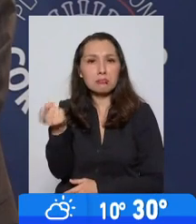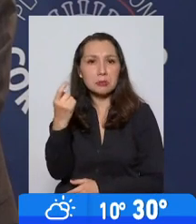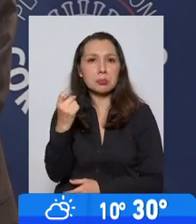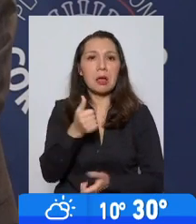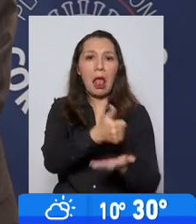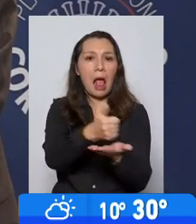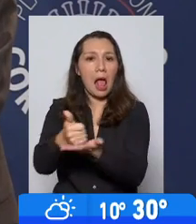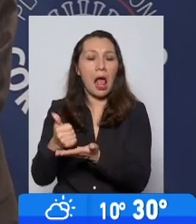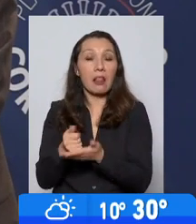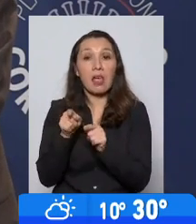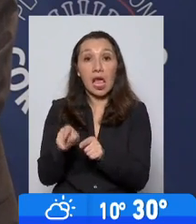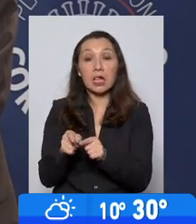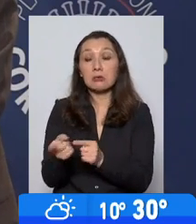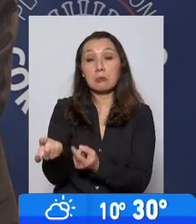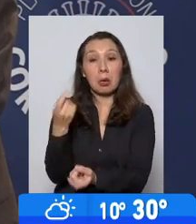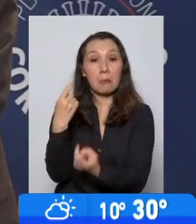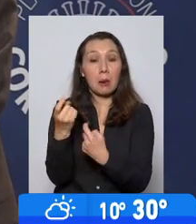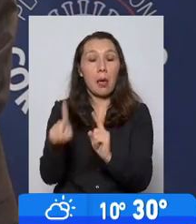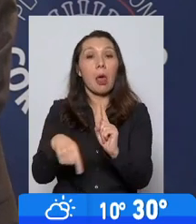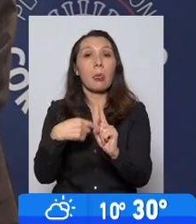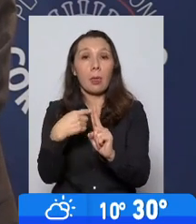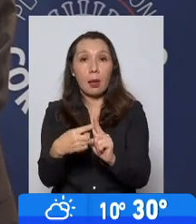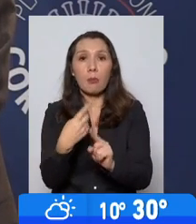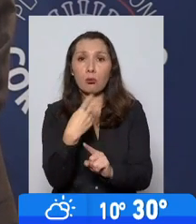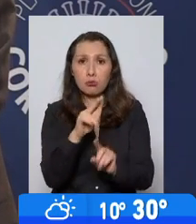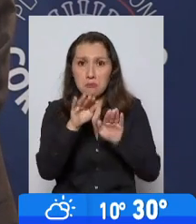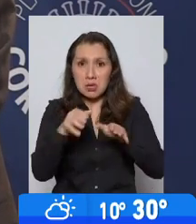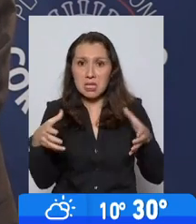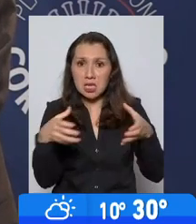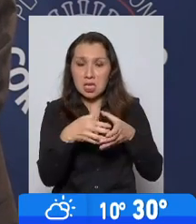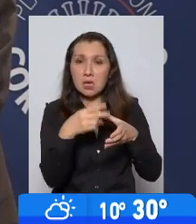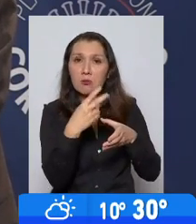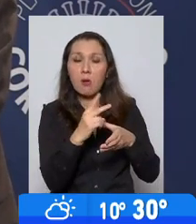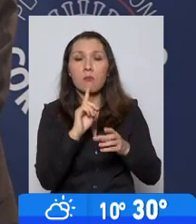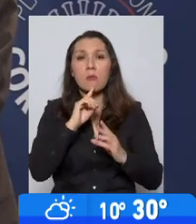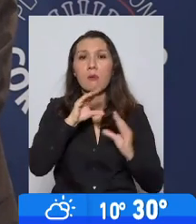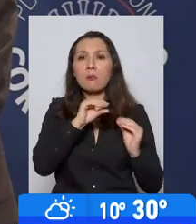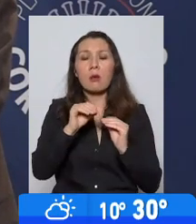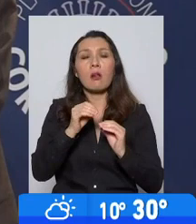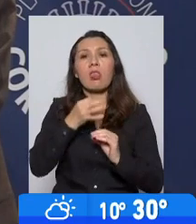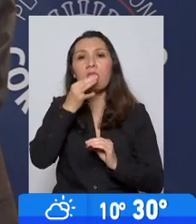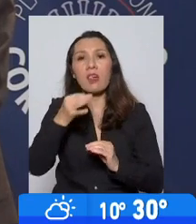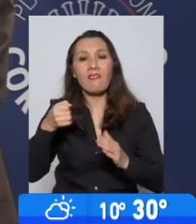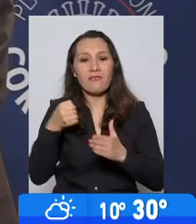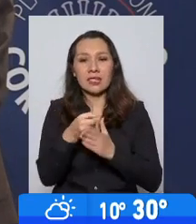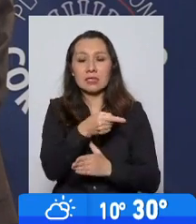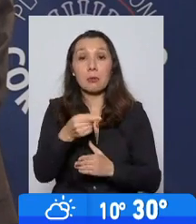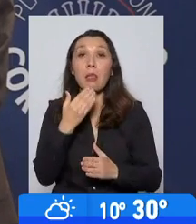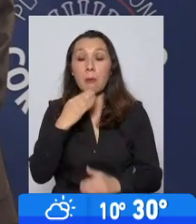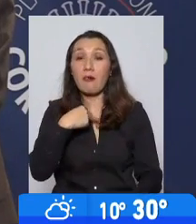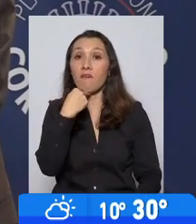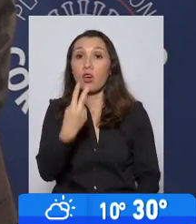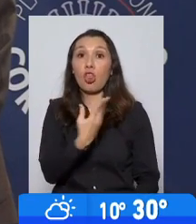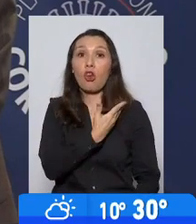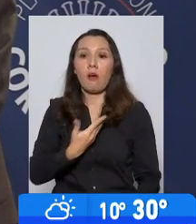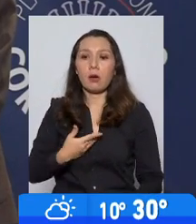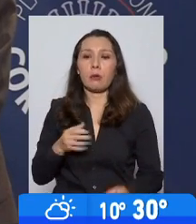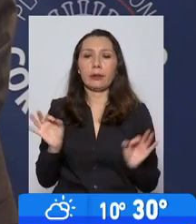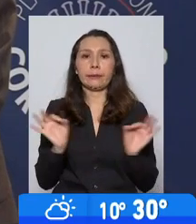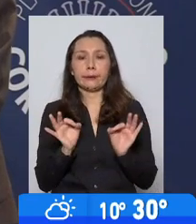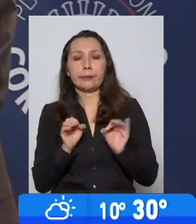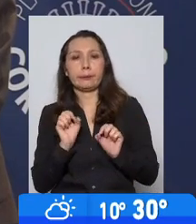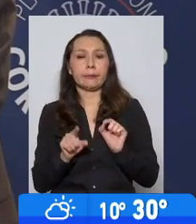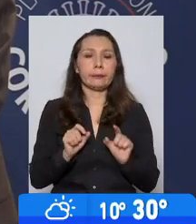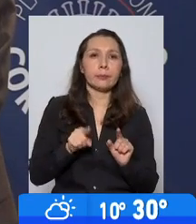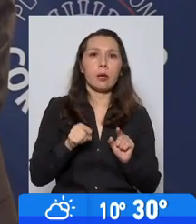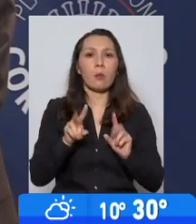los alcaldes, pero a esas críticas últimamente se sumaron las de su propio sector por sus dichos del fin de semana, y también la vocera de gobierno tuvo que salir a rectificar diciendo